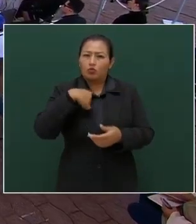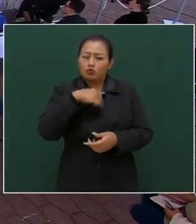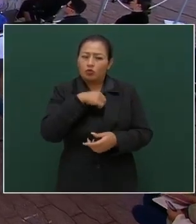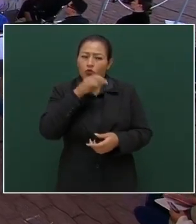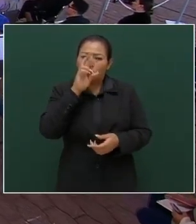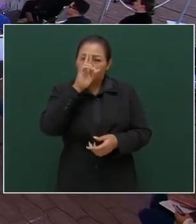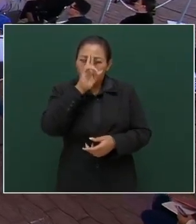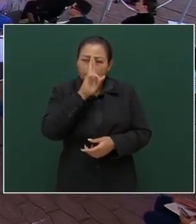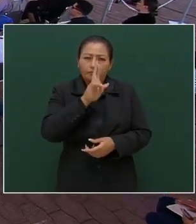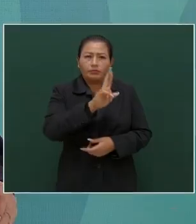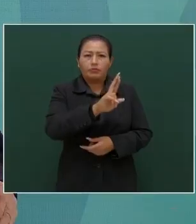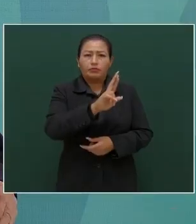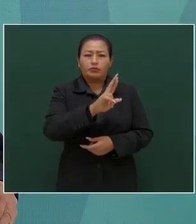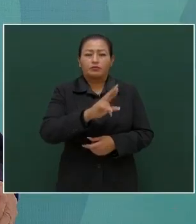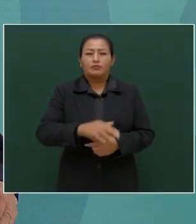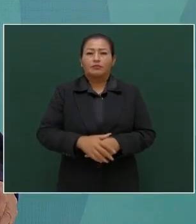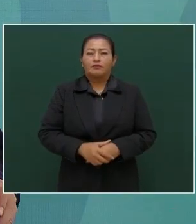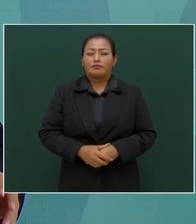Y